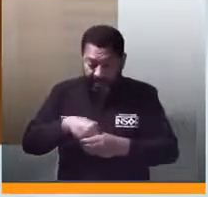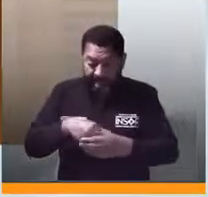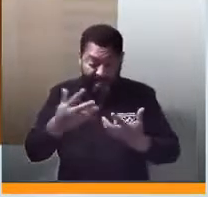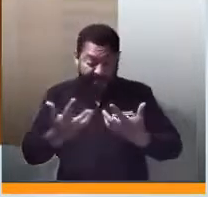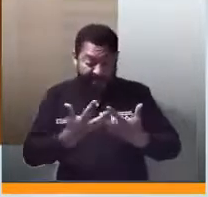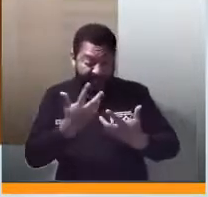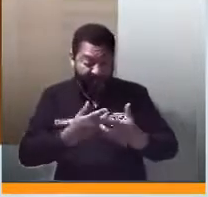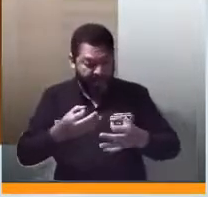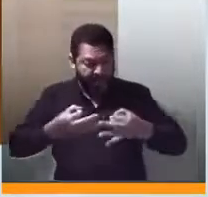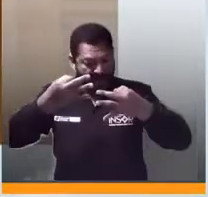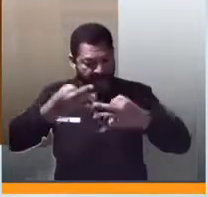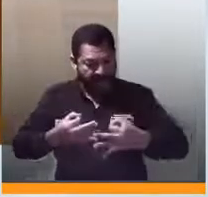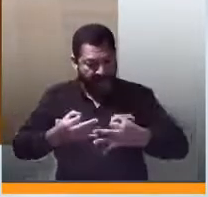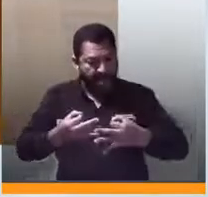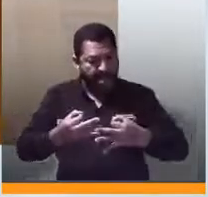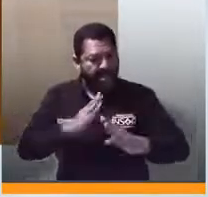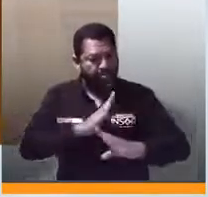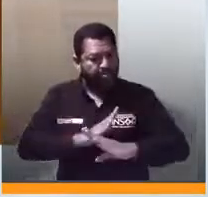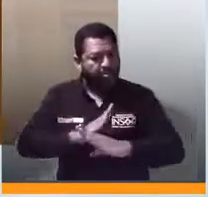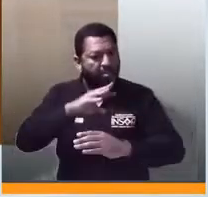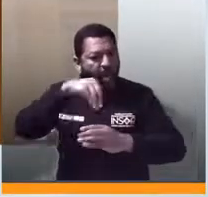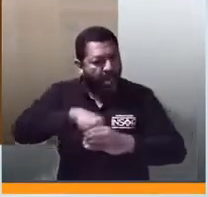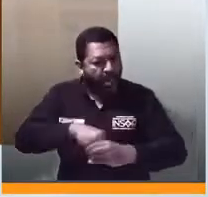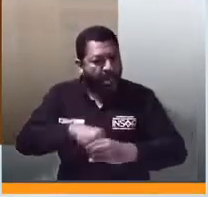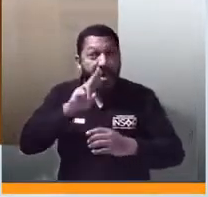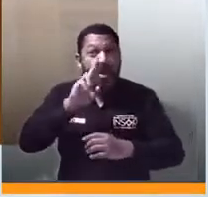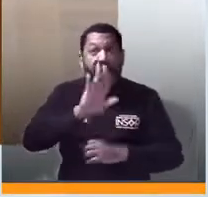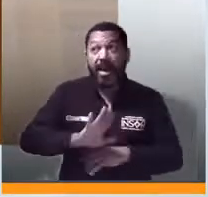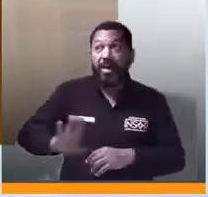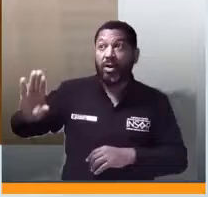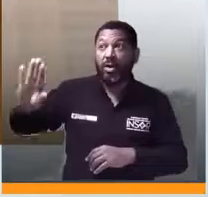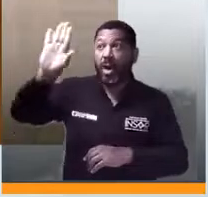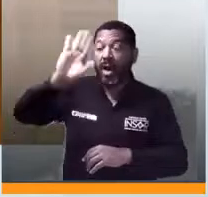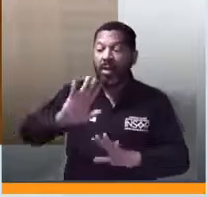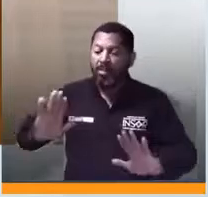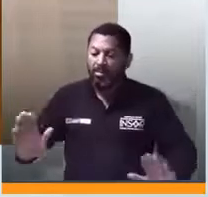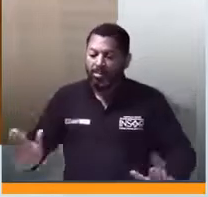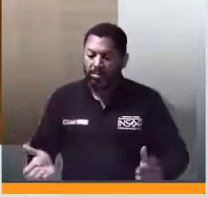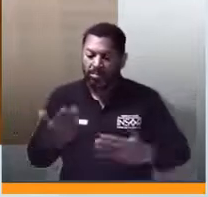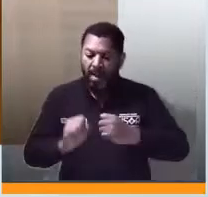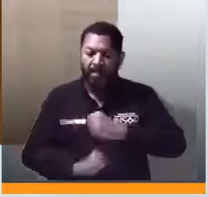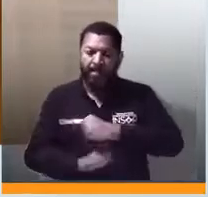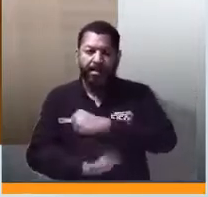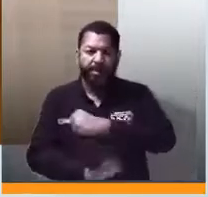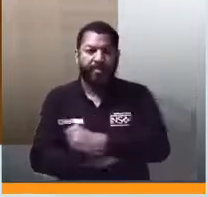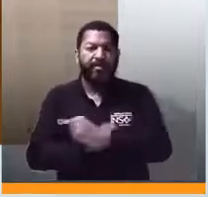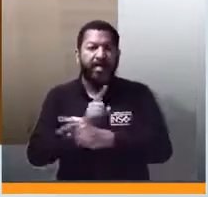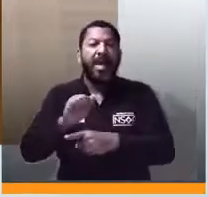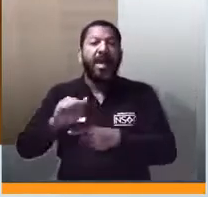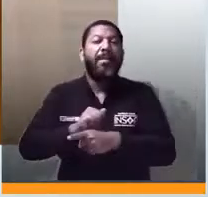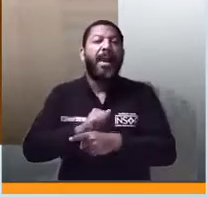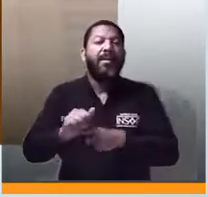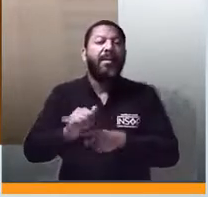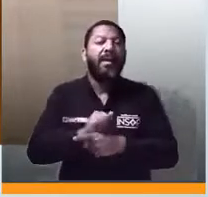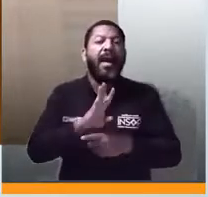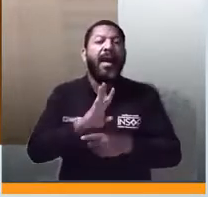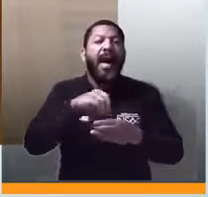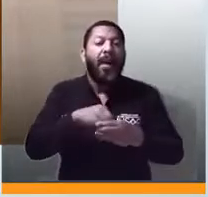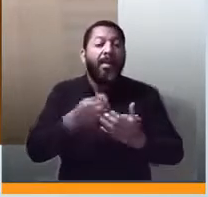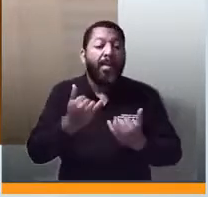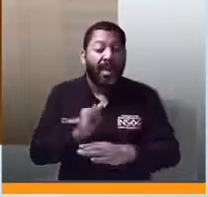de aseguramiento de la calidad a nivel nacional poder robustecerse con las prácticas